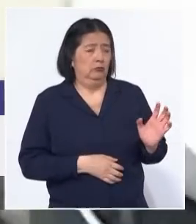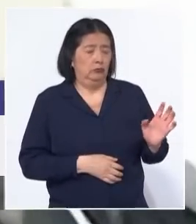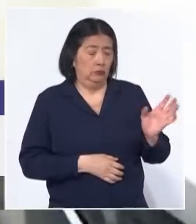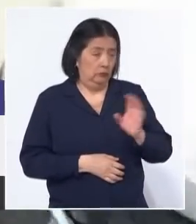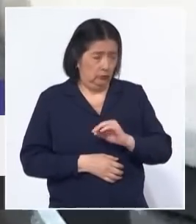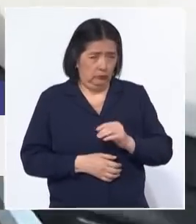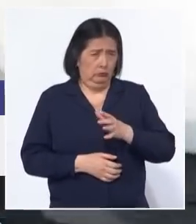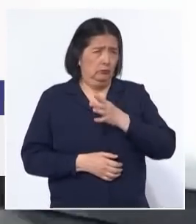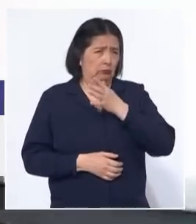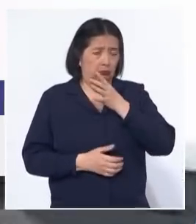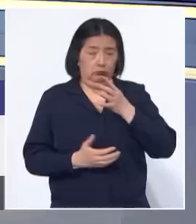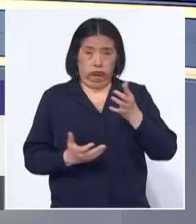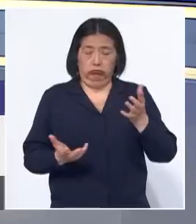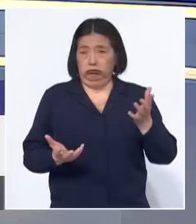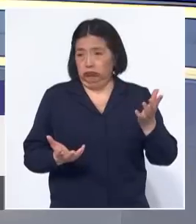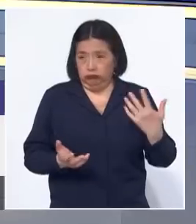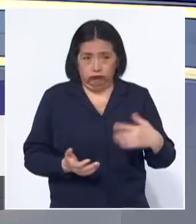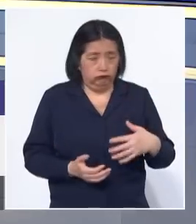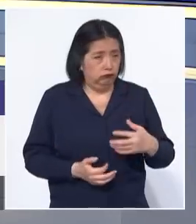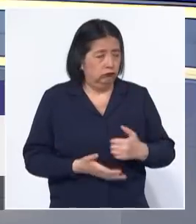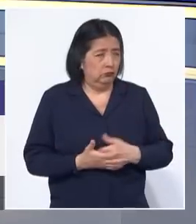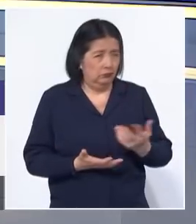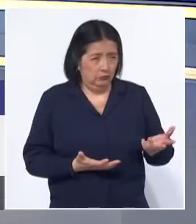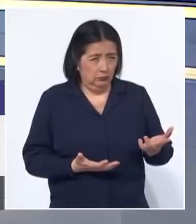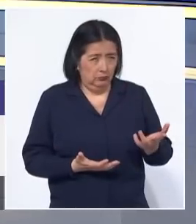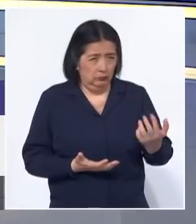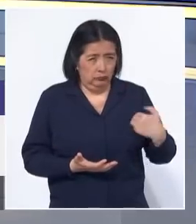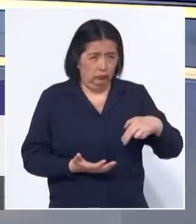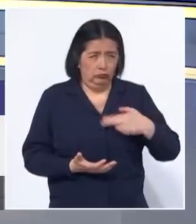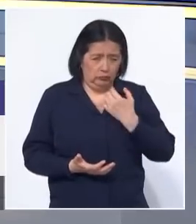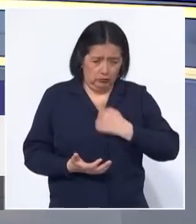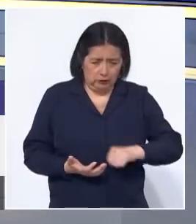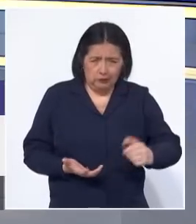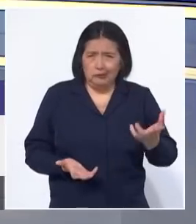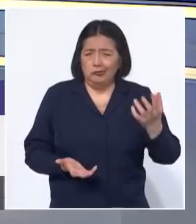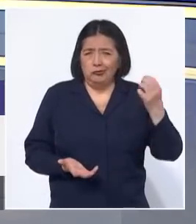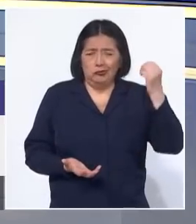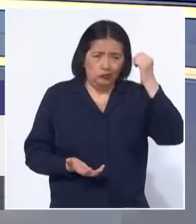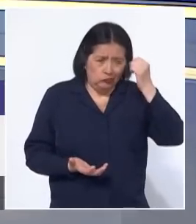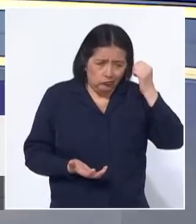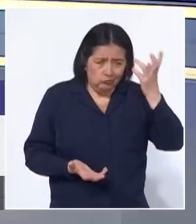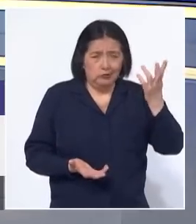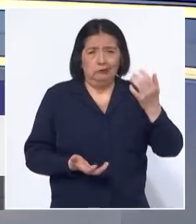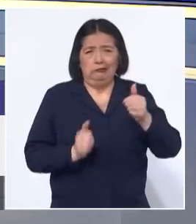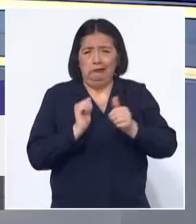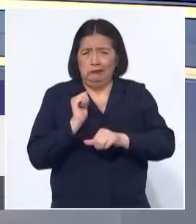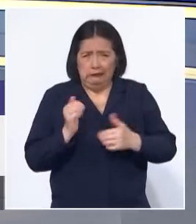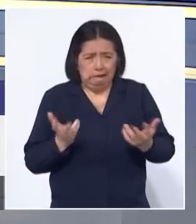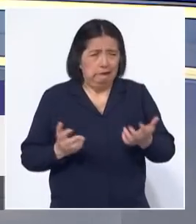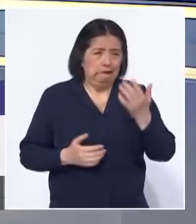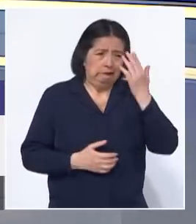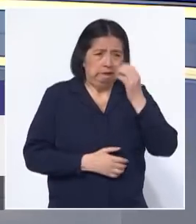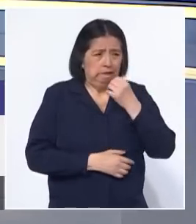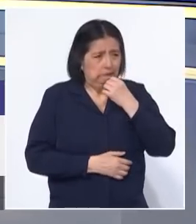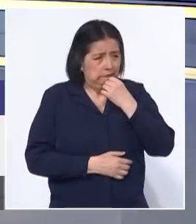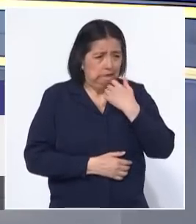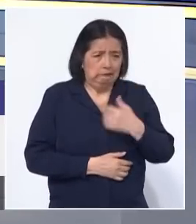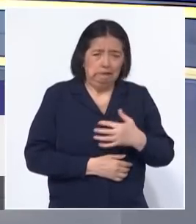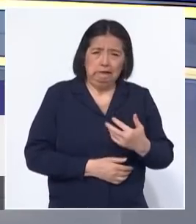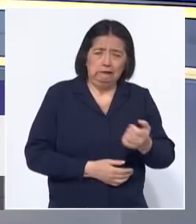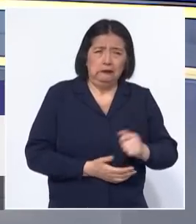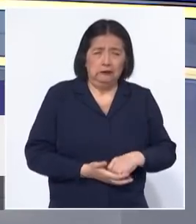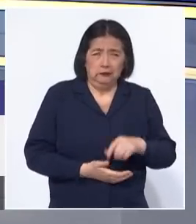estamos horrorizados. Imagínense, aquellos que tenemos hijos, sobrinos, hermanos, saber que puede estar